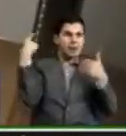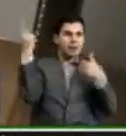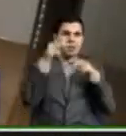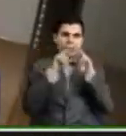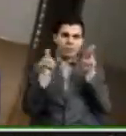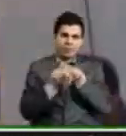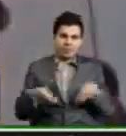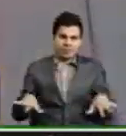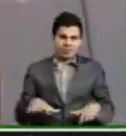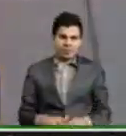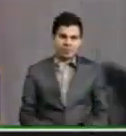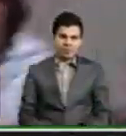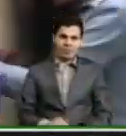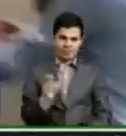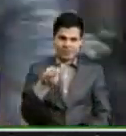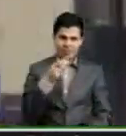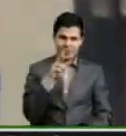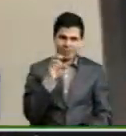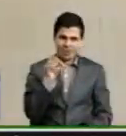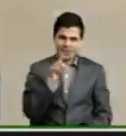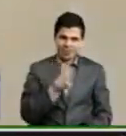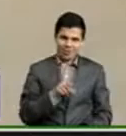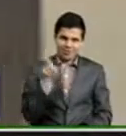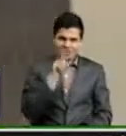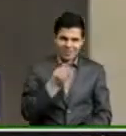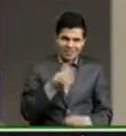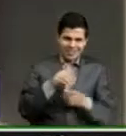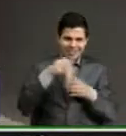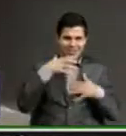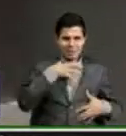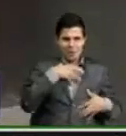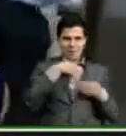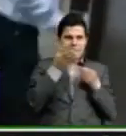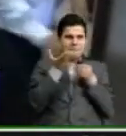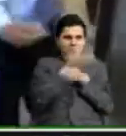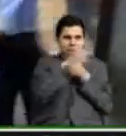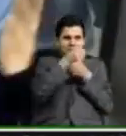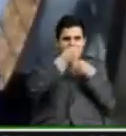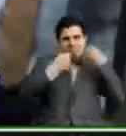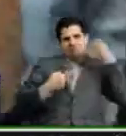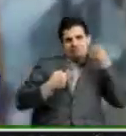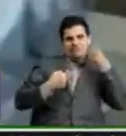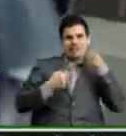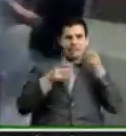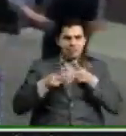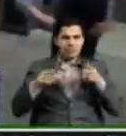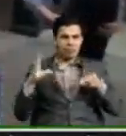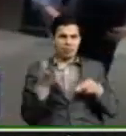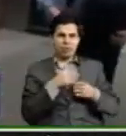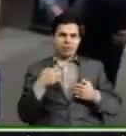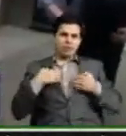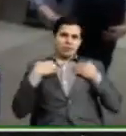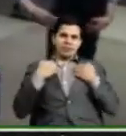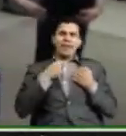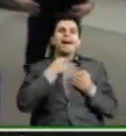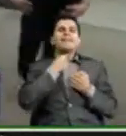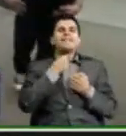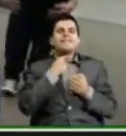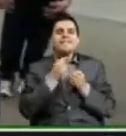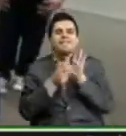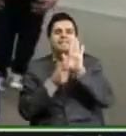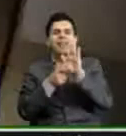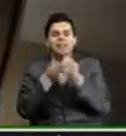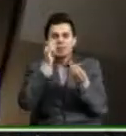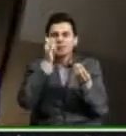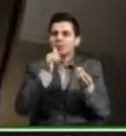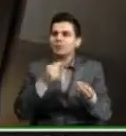internet. Gross, aparentemente partido por la mitad, asustó a los usuarios de un ascensor y subió un gracioso video en YouTube